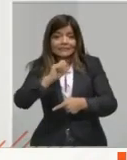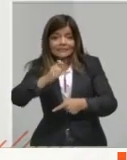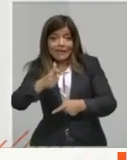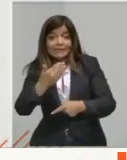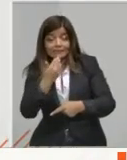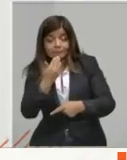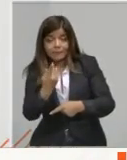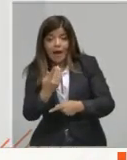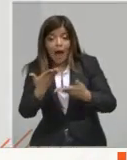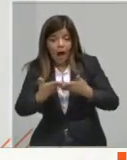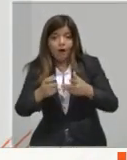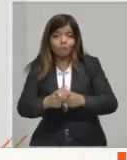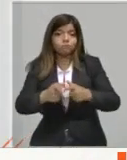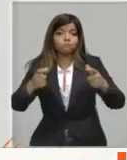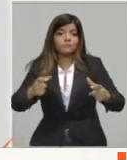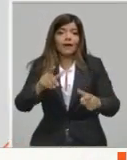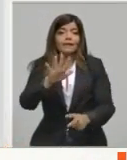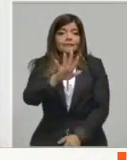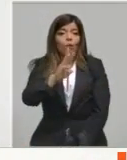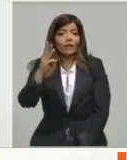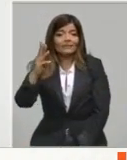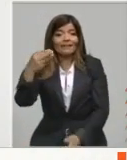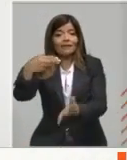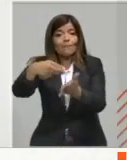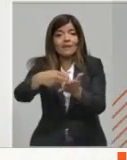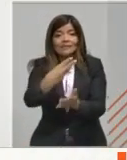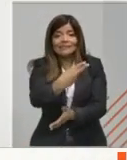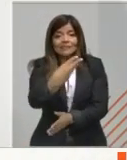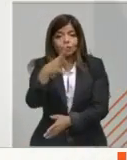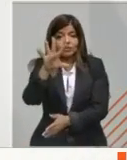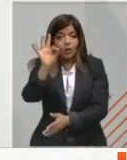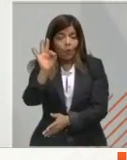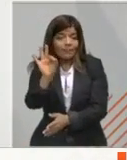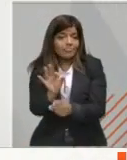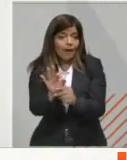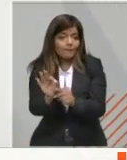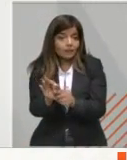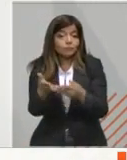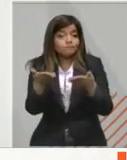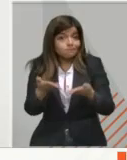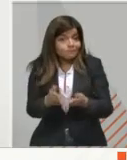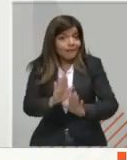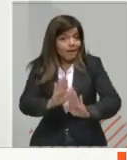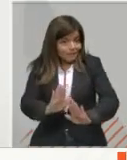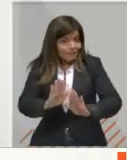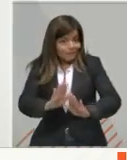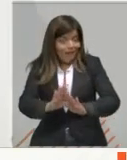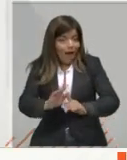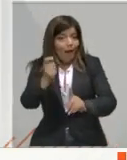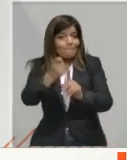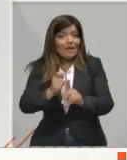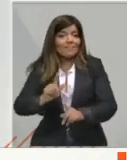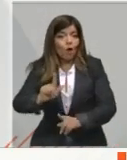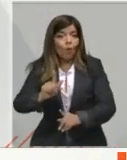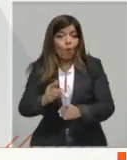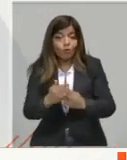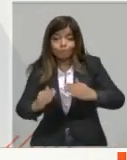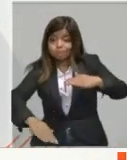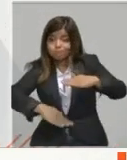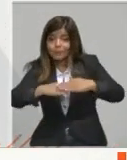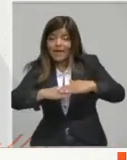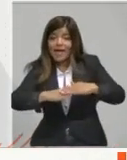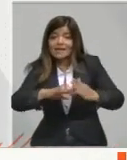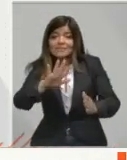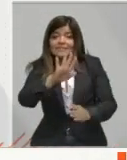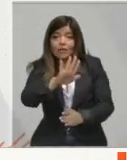ya aumentó a los 53 mil 350 pesos. Y prepárese, porque en julio el valor alcanzará casi los